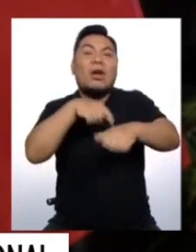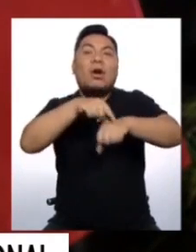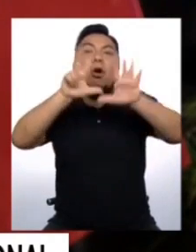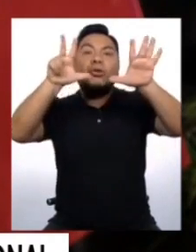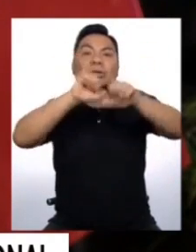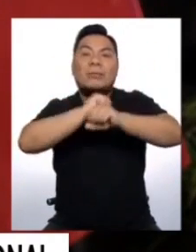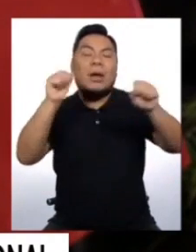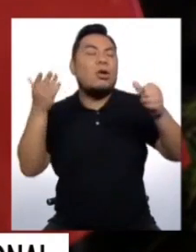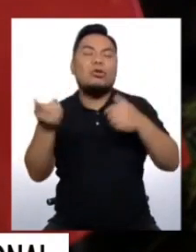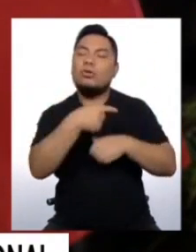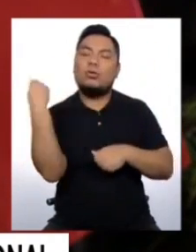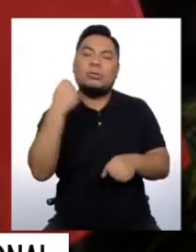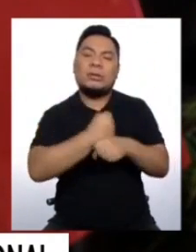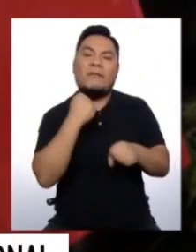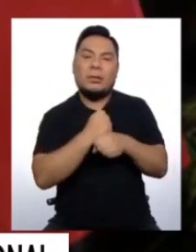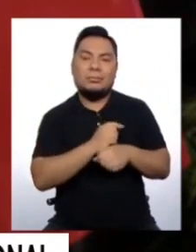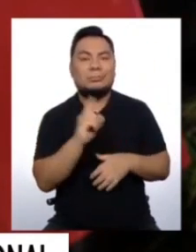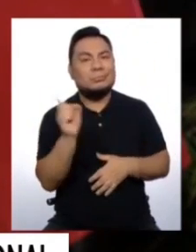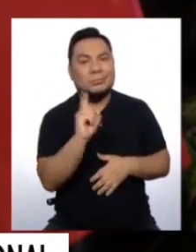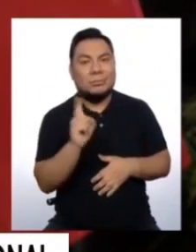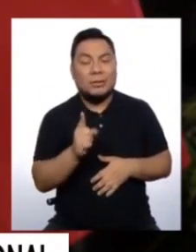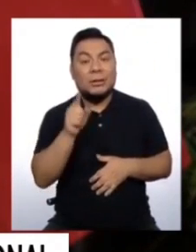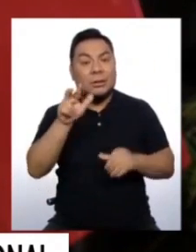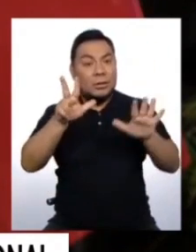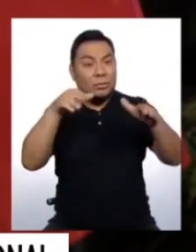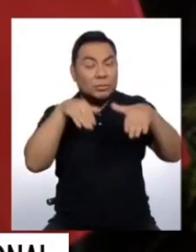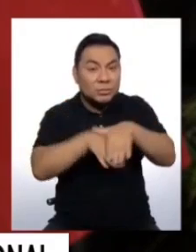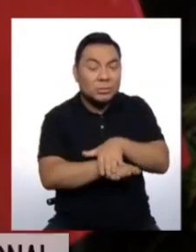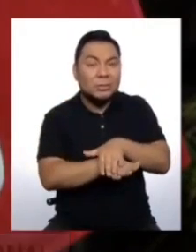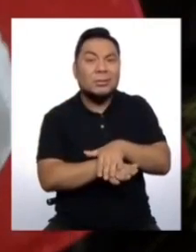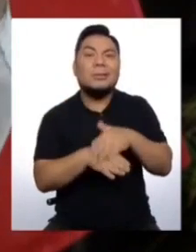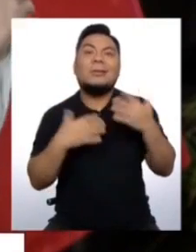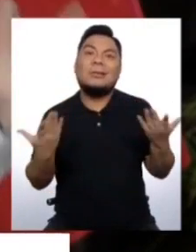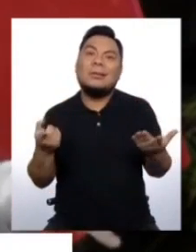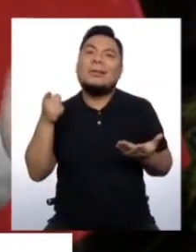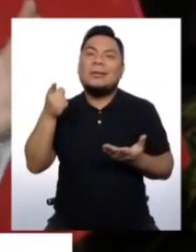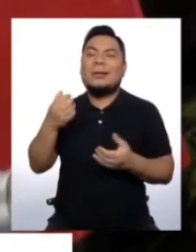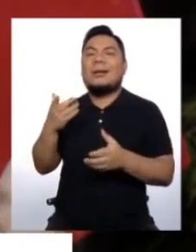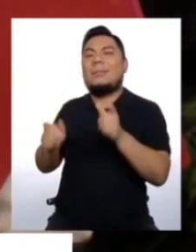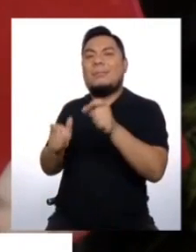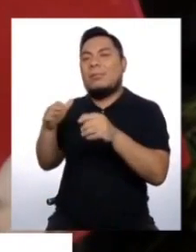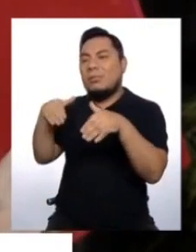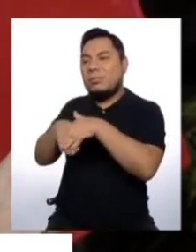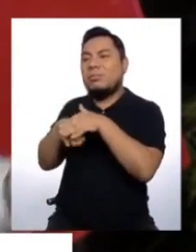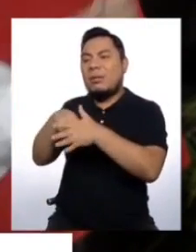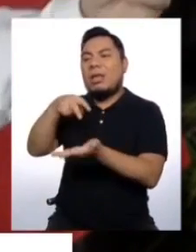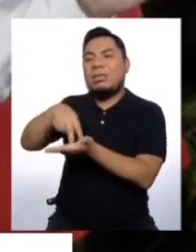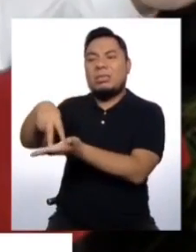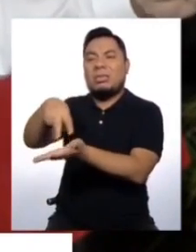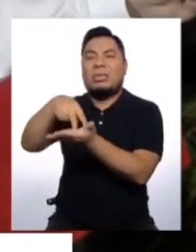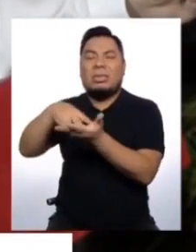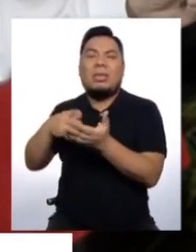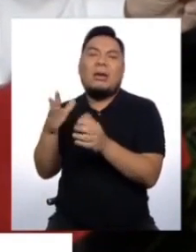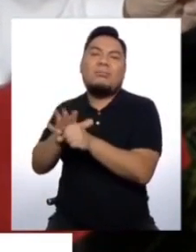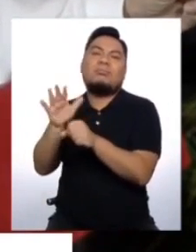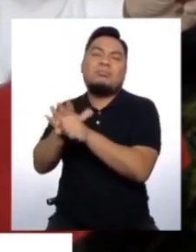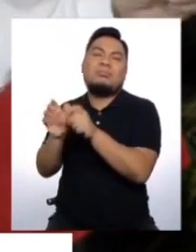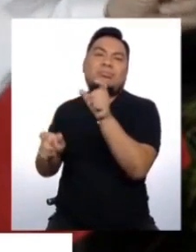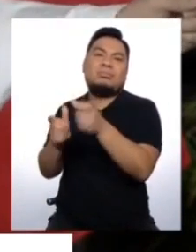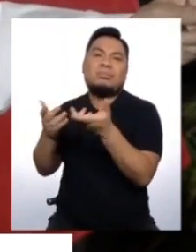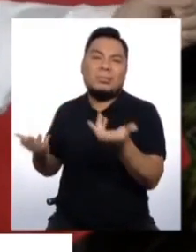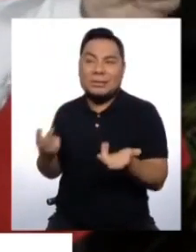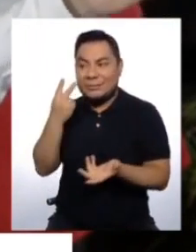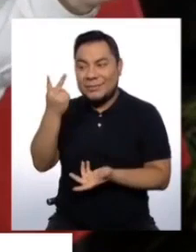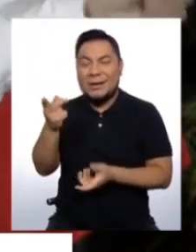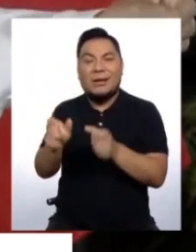trabajo. Si ponemos que esa es la hora de ingreso, entonces vamos a tener aglomeraciones en los paraderos, que es donde hemos visto que